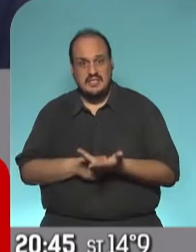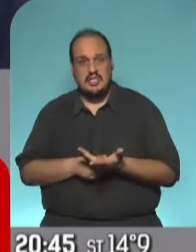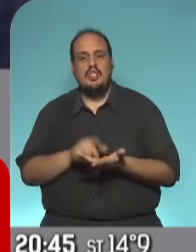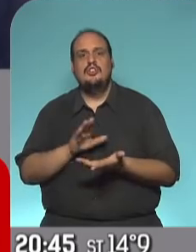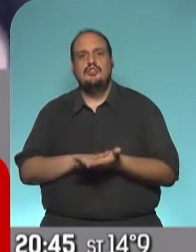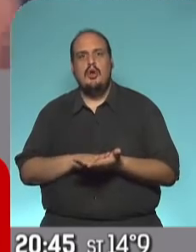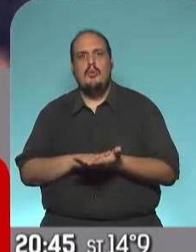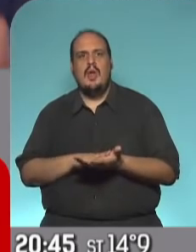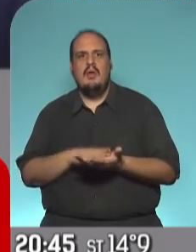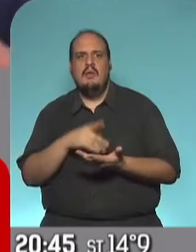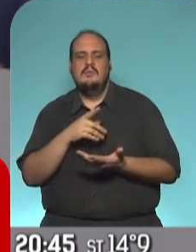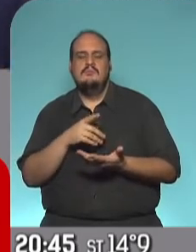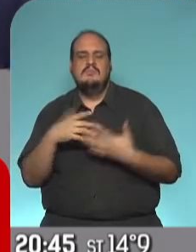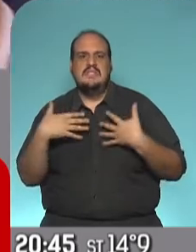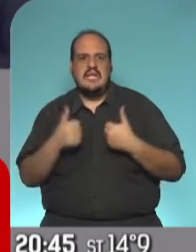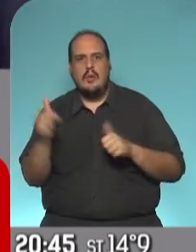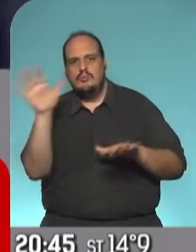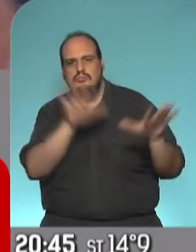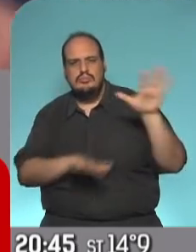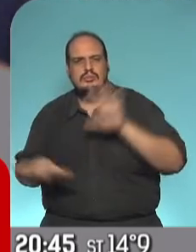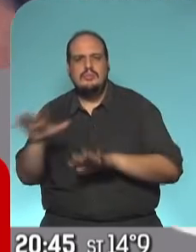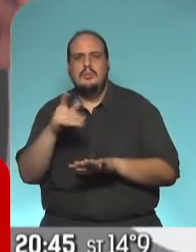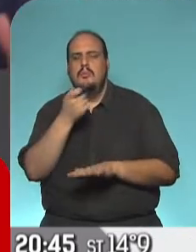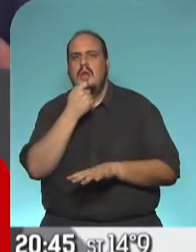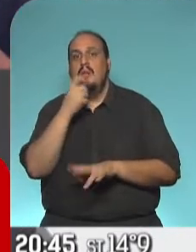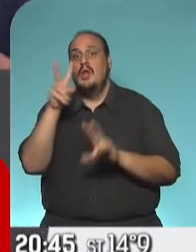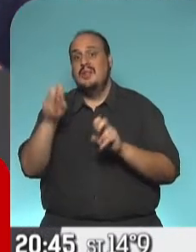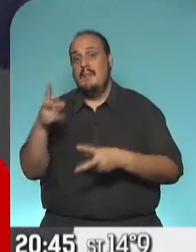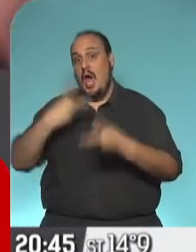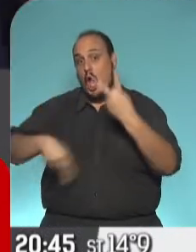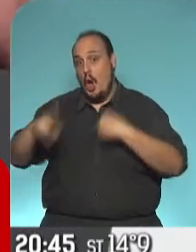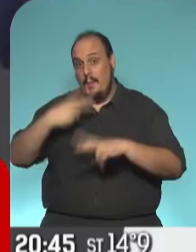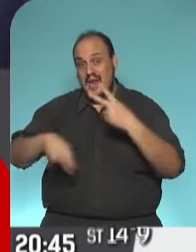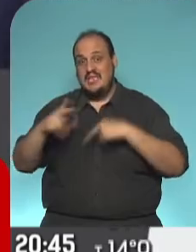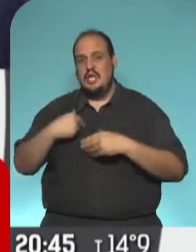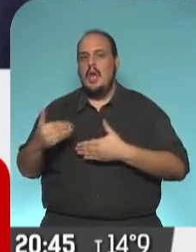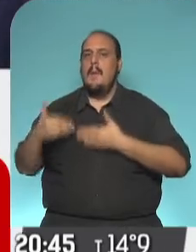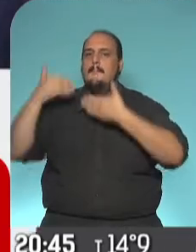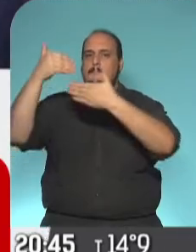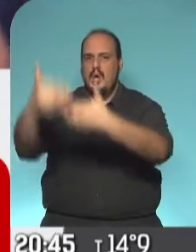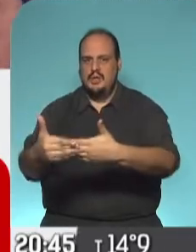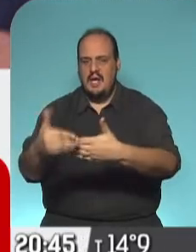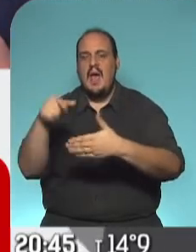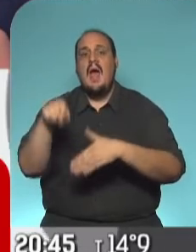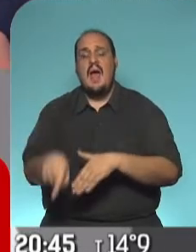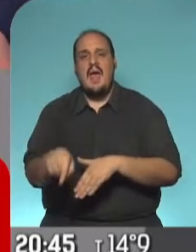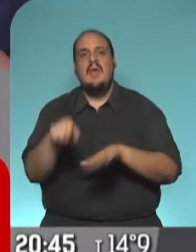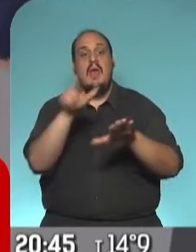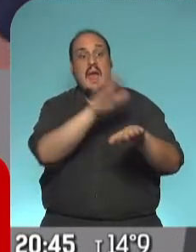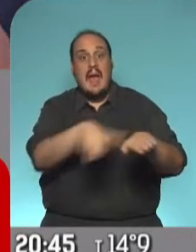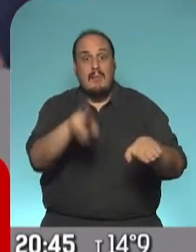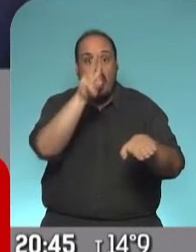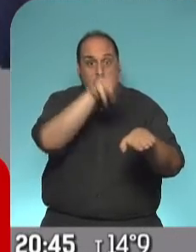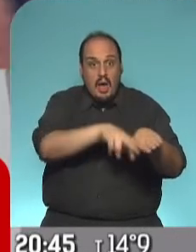reorganización sanitaria, como por ejemplo lo que es la reprogramación de las intervenciones programables, reducir el porcentaje de